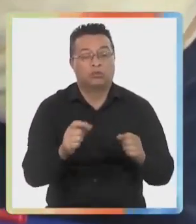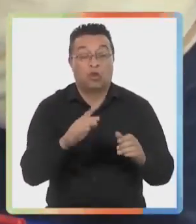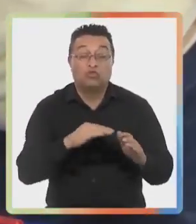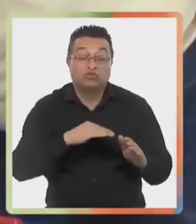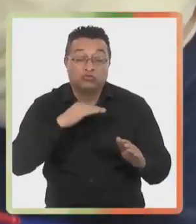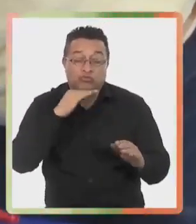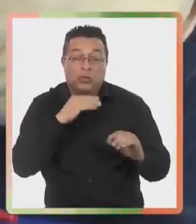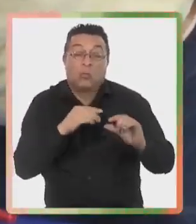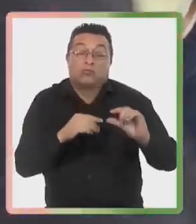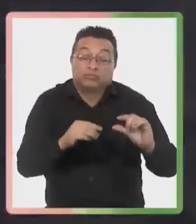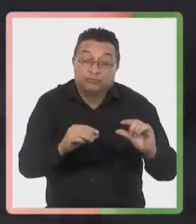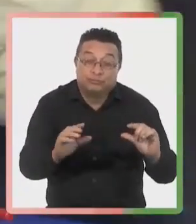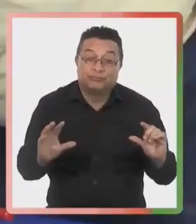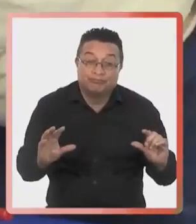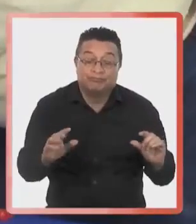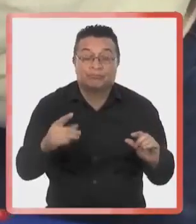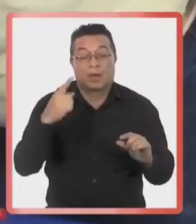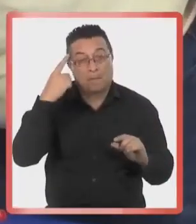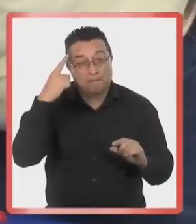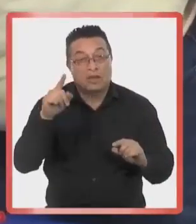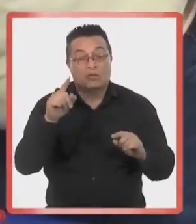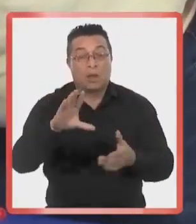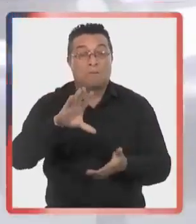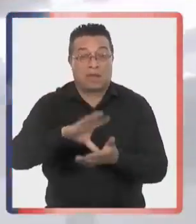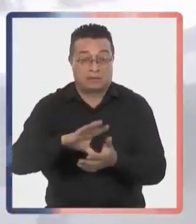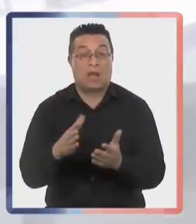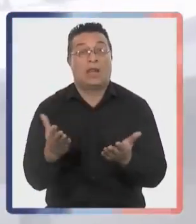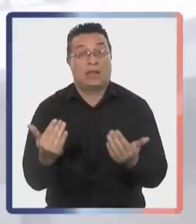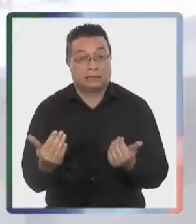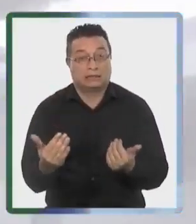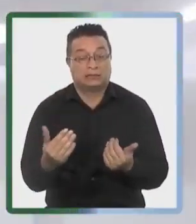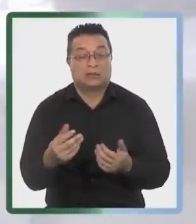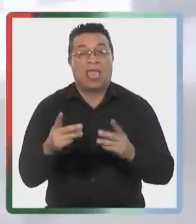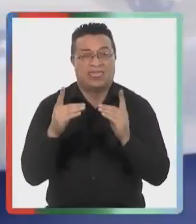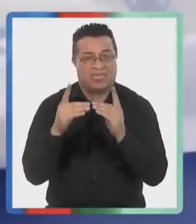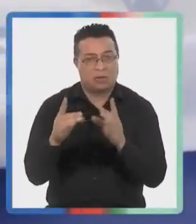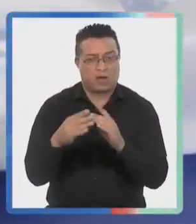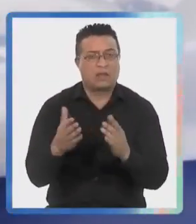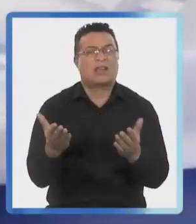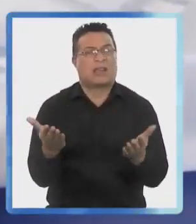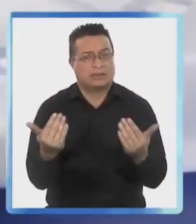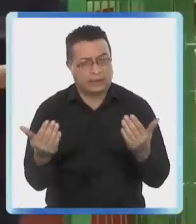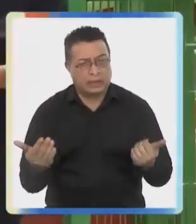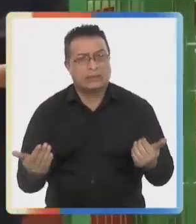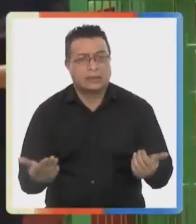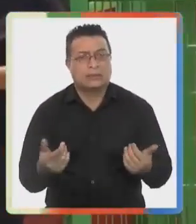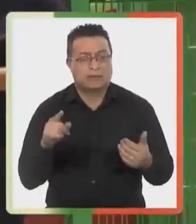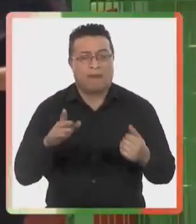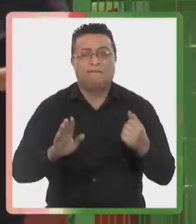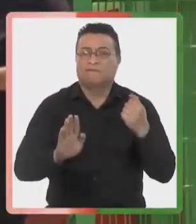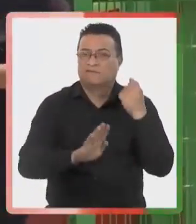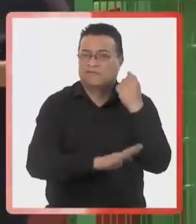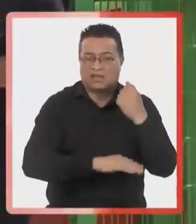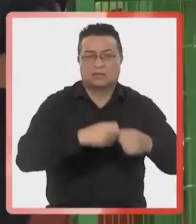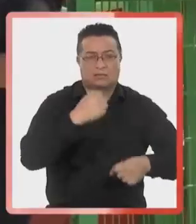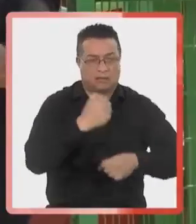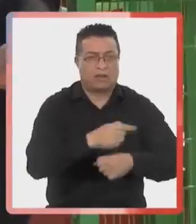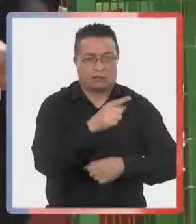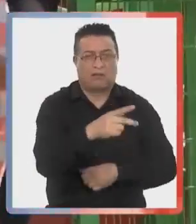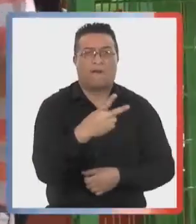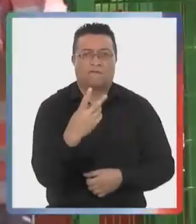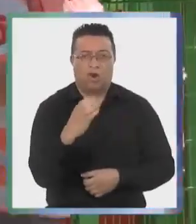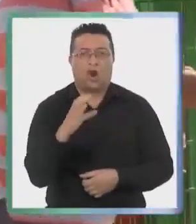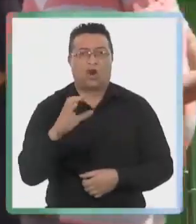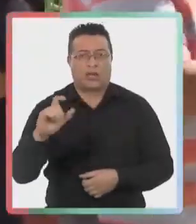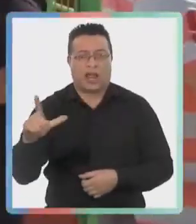serle suficiente, pero el país lo necesita, la democracia lo necesita. Es básico la función que realizan los